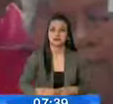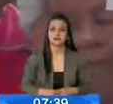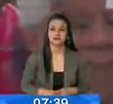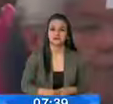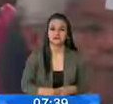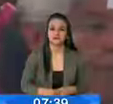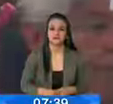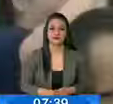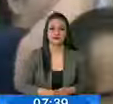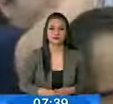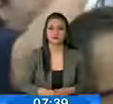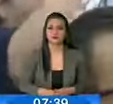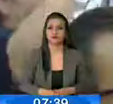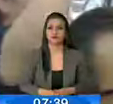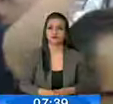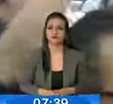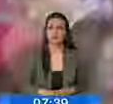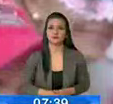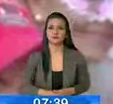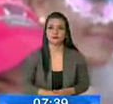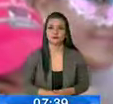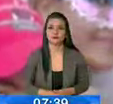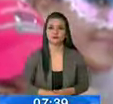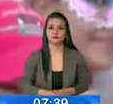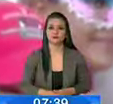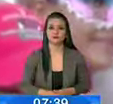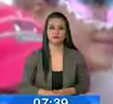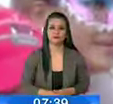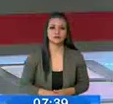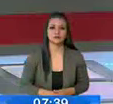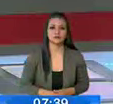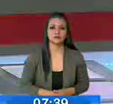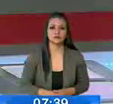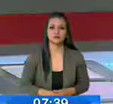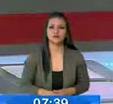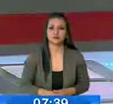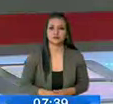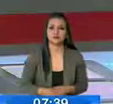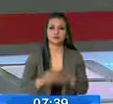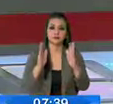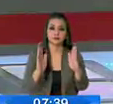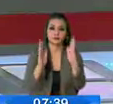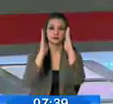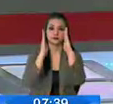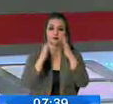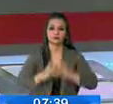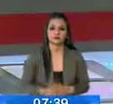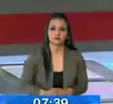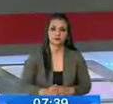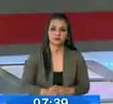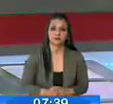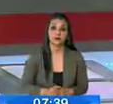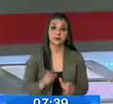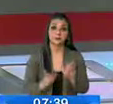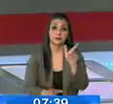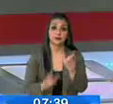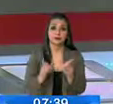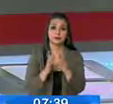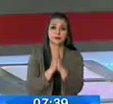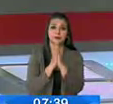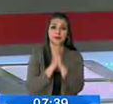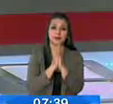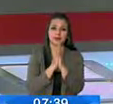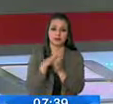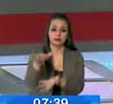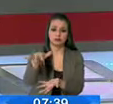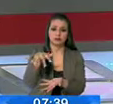Desde la provincia de Manabí, informó Johnny Armendáriz. Muchísima atención. Con esto, los usuarios que solicitan o reciben paquetes